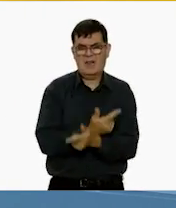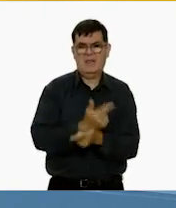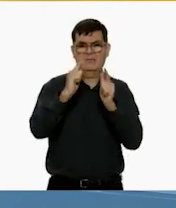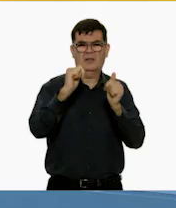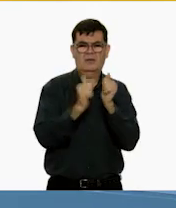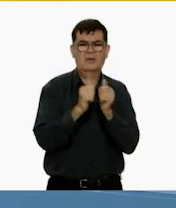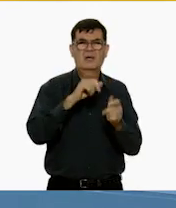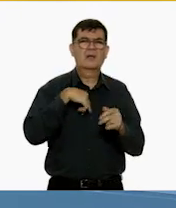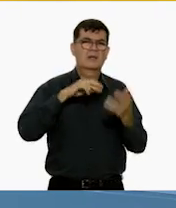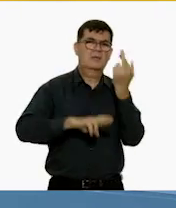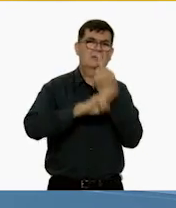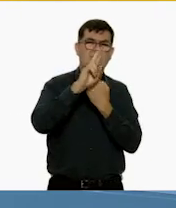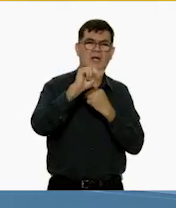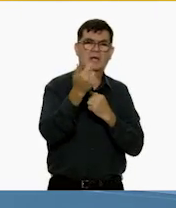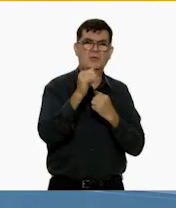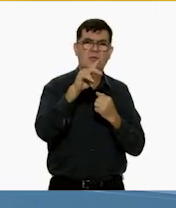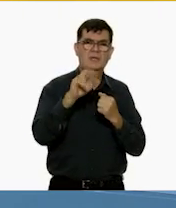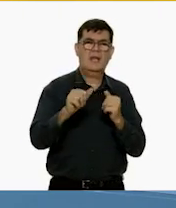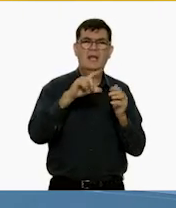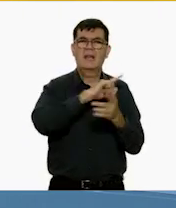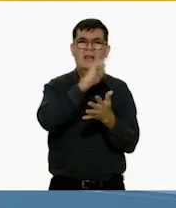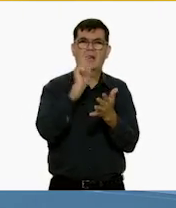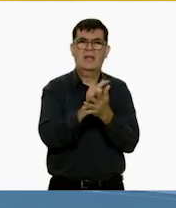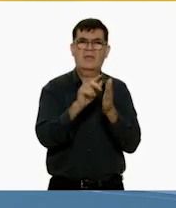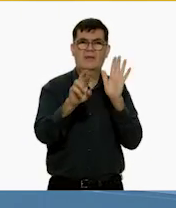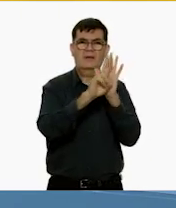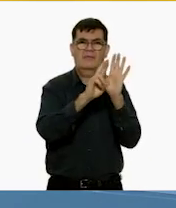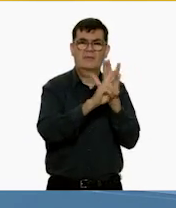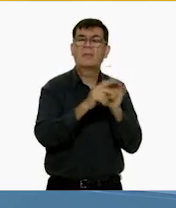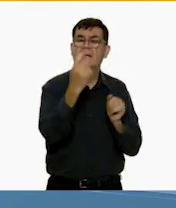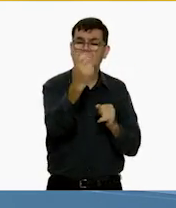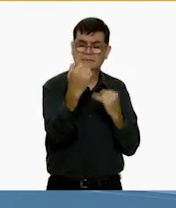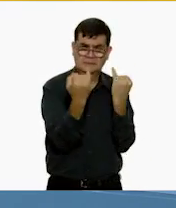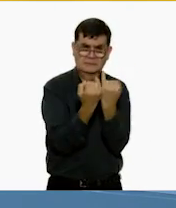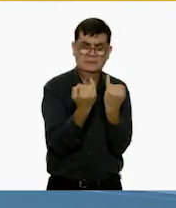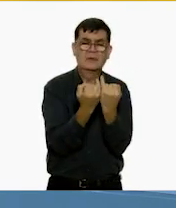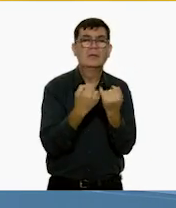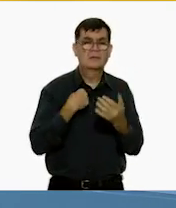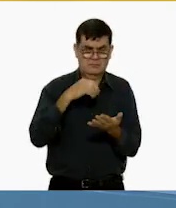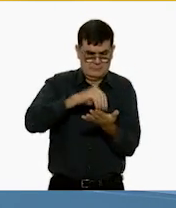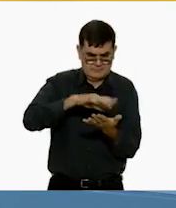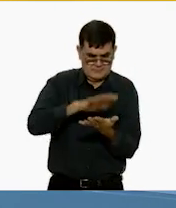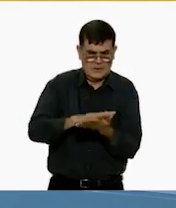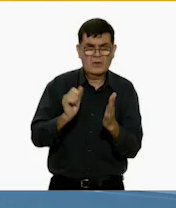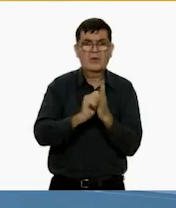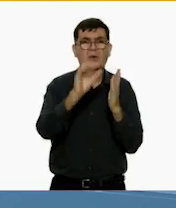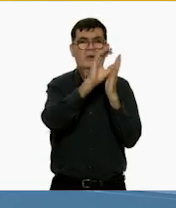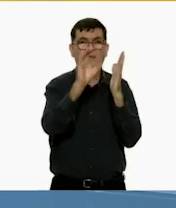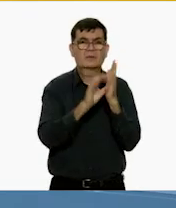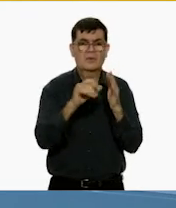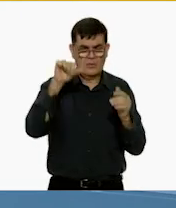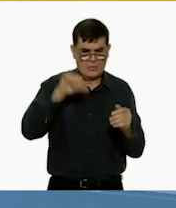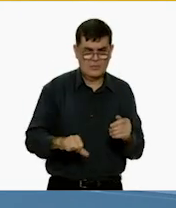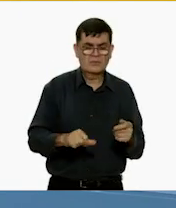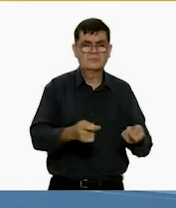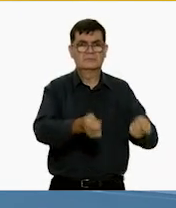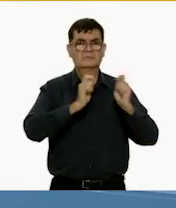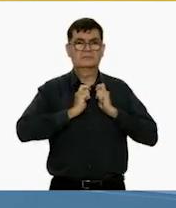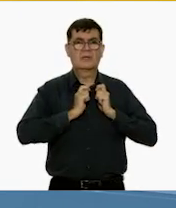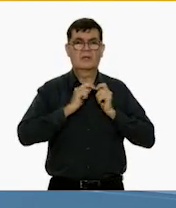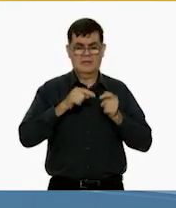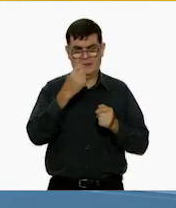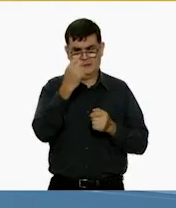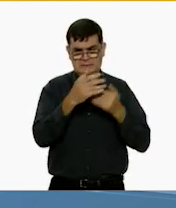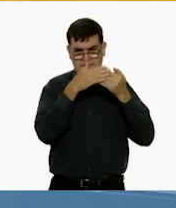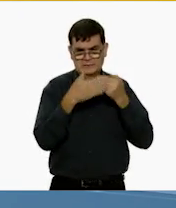Revolución de Ayutla y en las leyes de reforma. Al mismo tiempo, quedó afirmada la Constitución que hoy nos rige y con ella